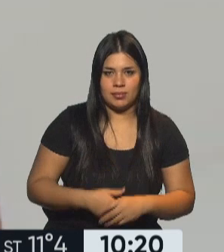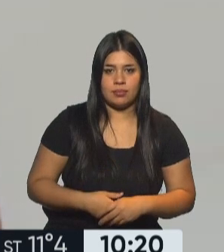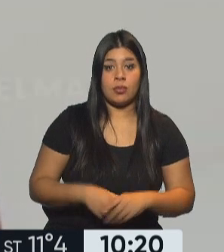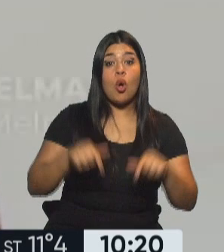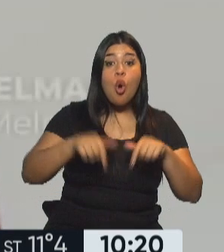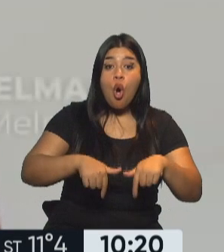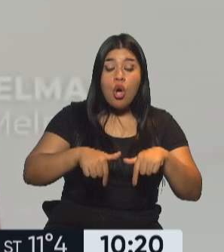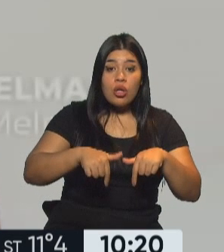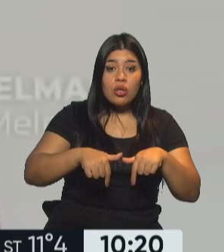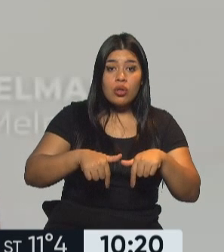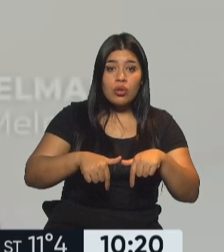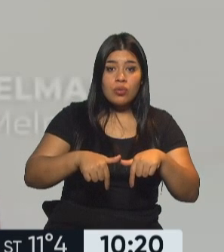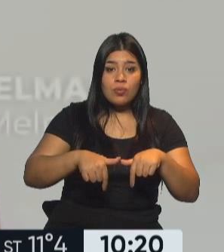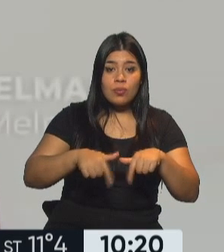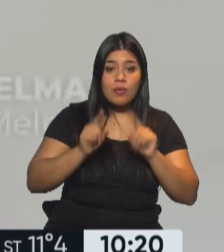años,